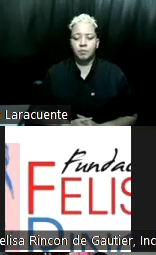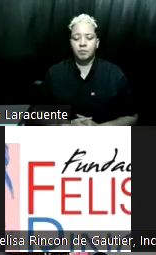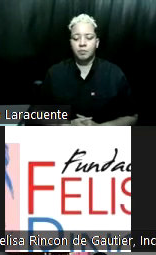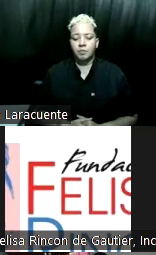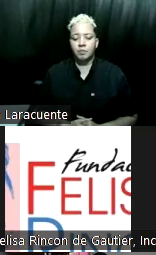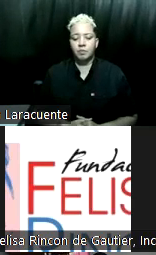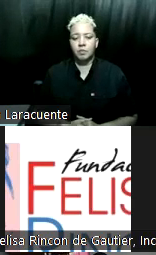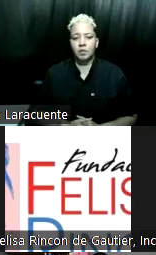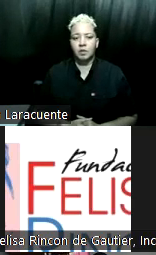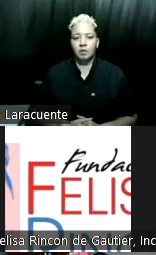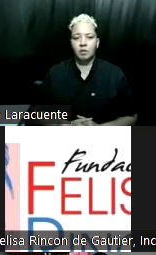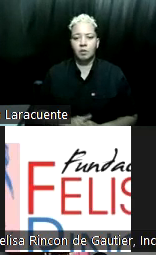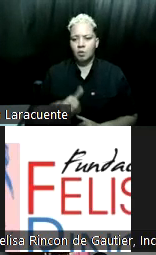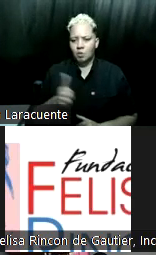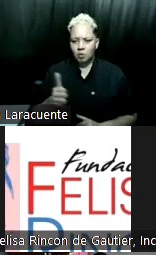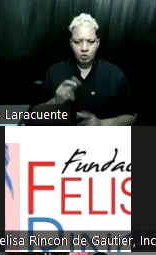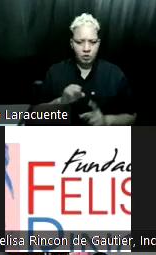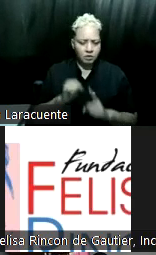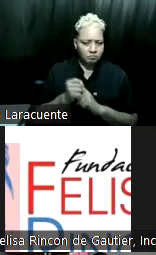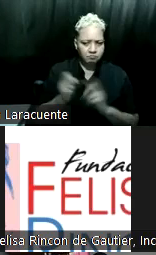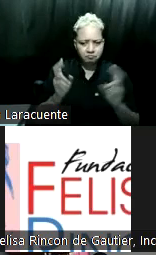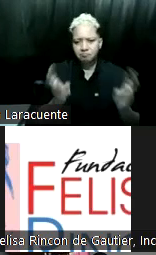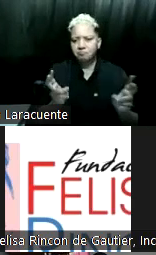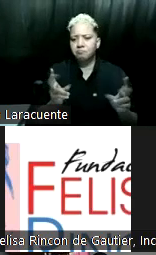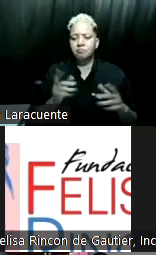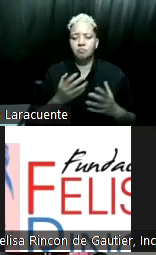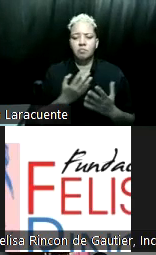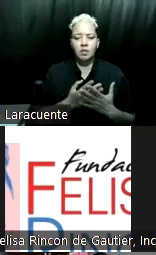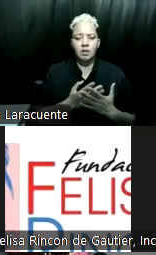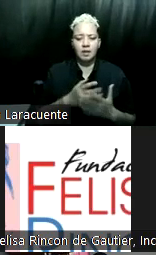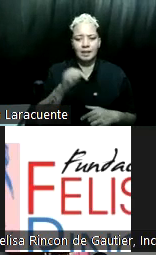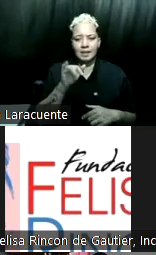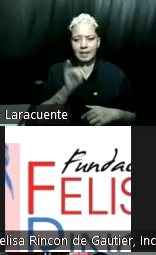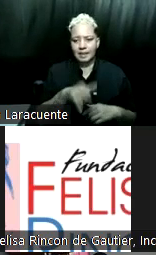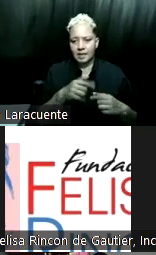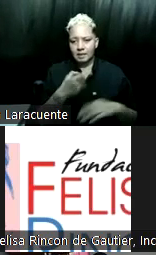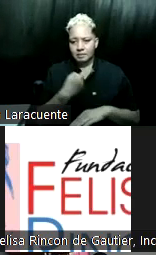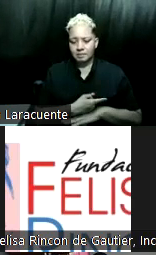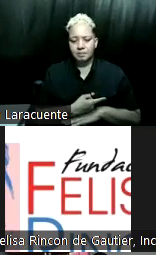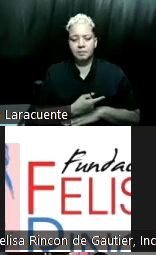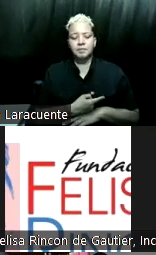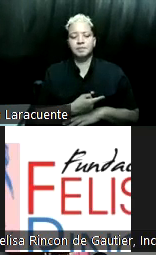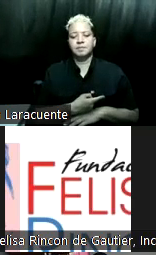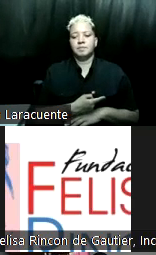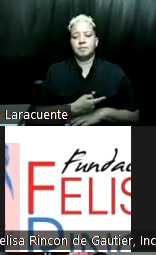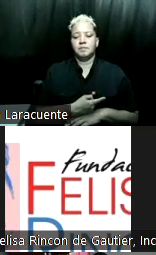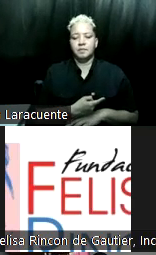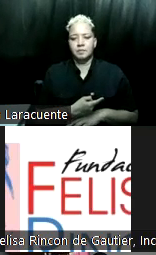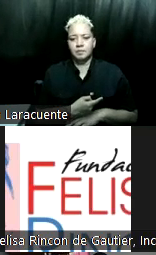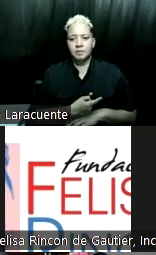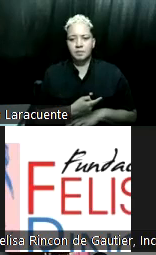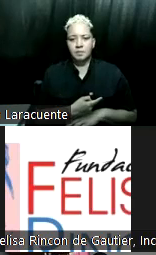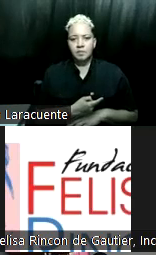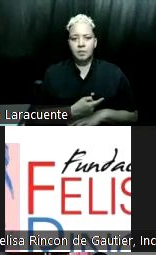asuntos varios en relación a las noticias de esos días, de los días del Mundo Básquet, aludían